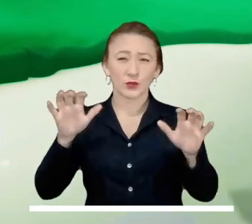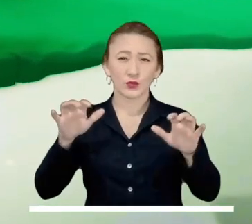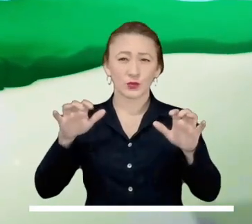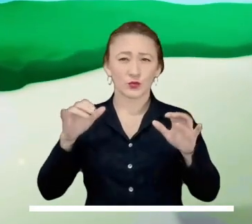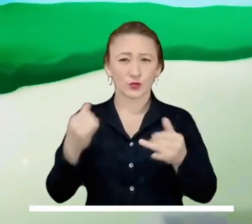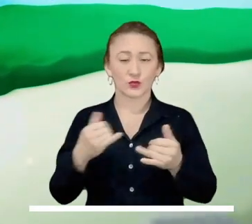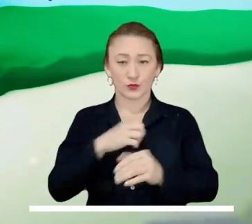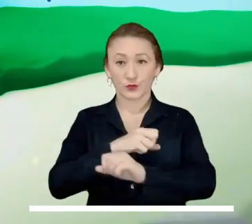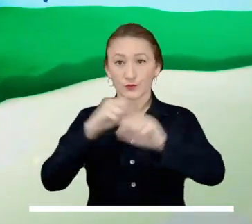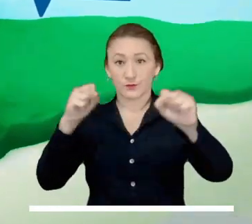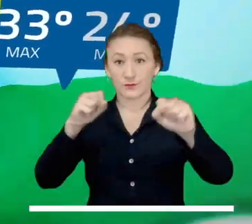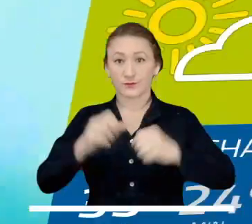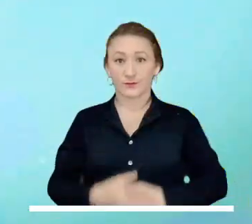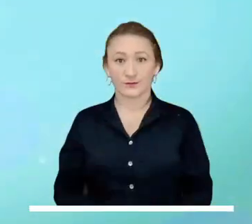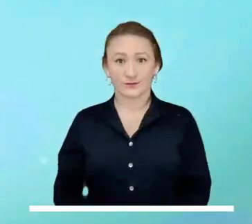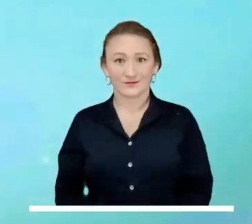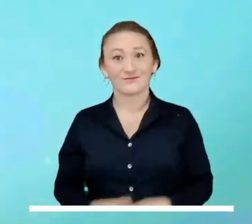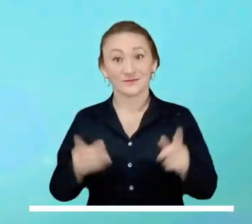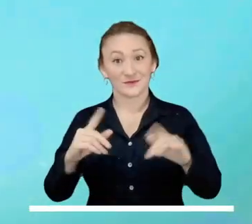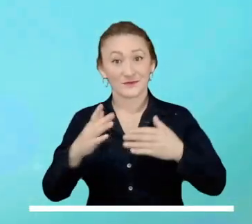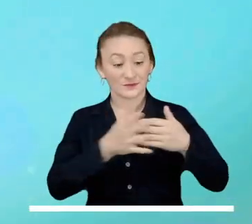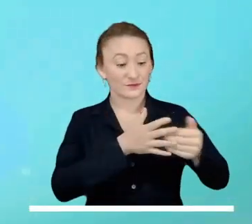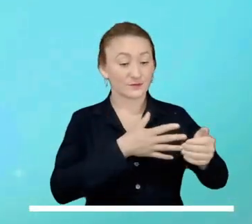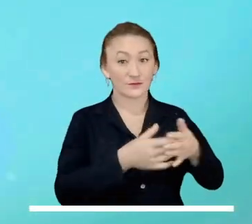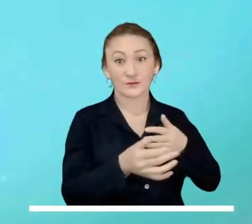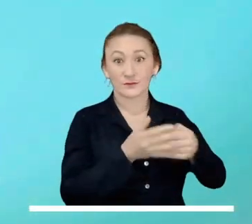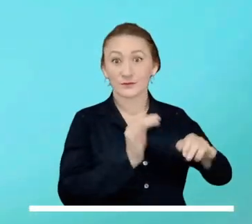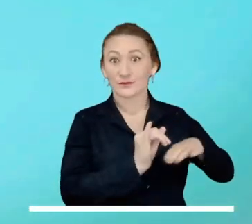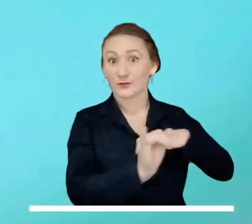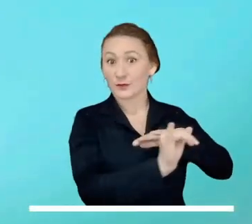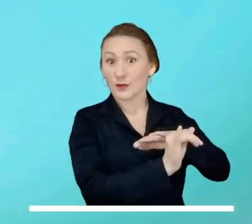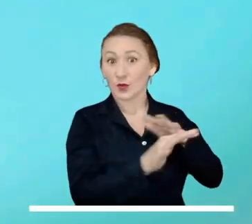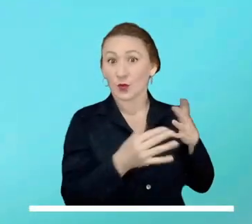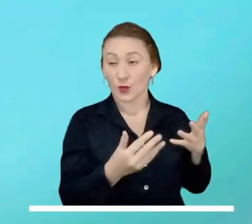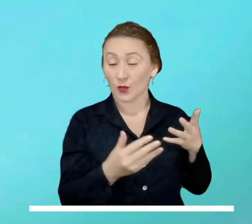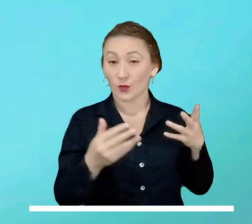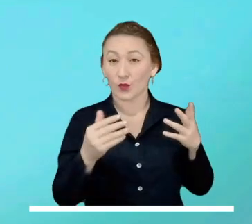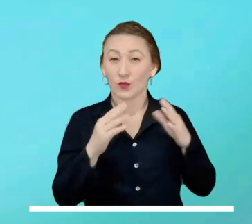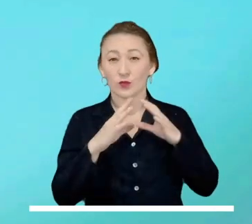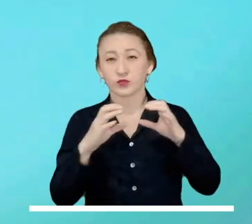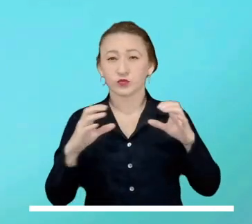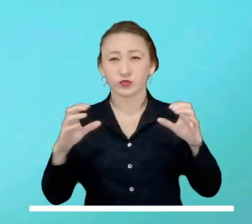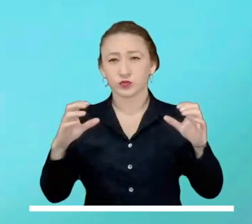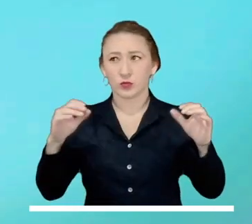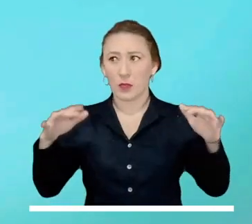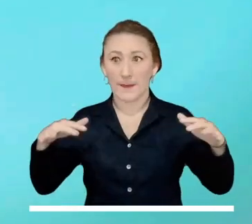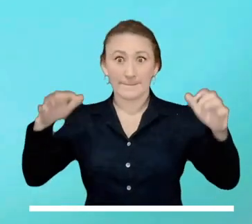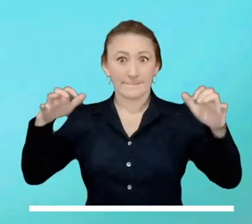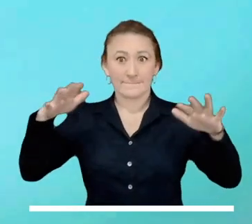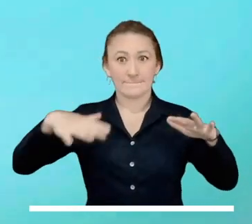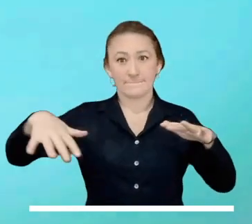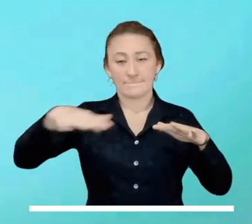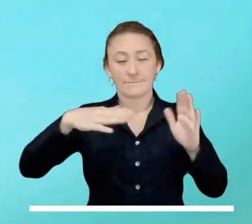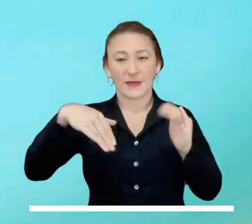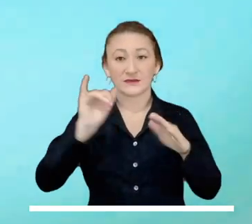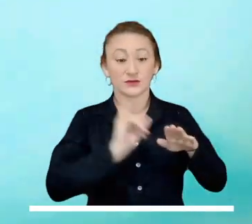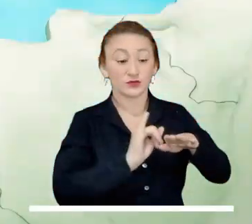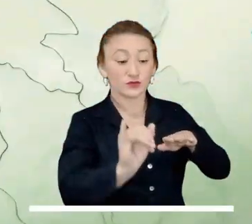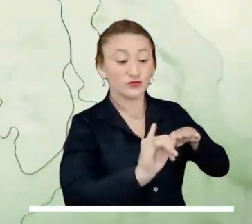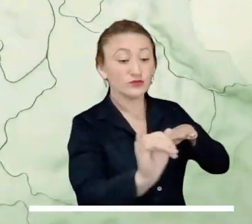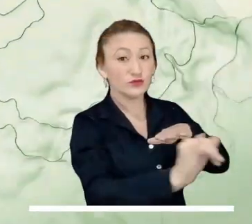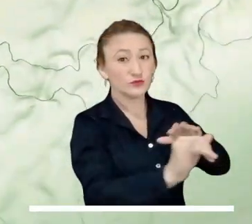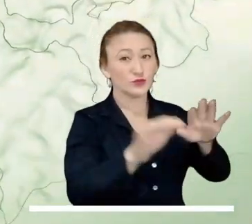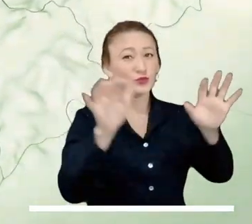lloviznas durante la mañana. También el archipiélago espera una mañana con nubosidad parcial y predominio de tiempo seco, aunque